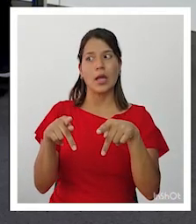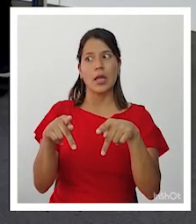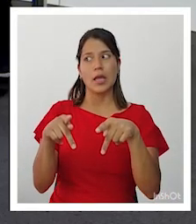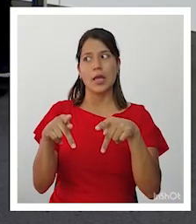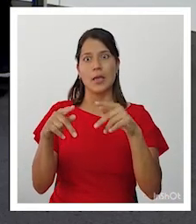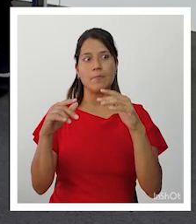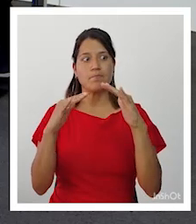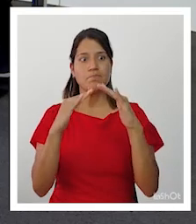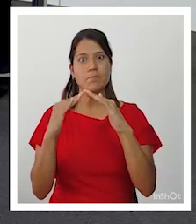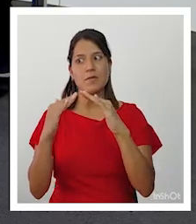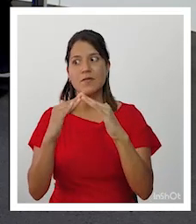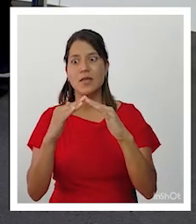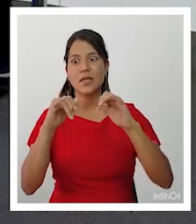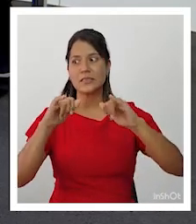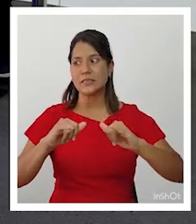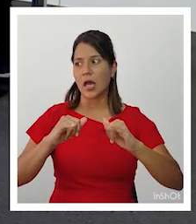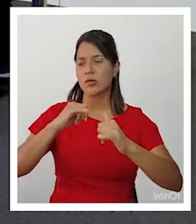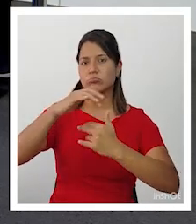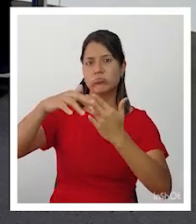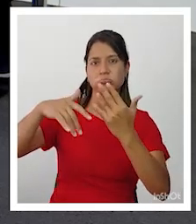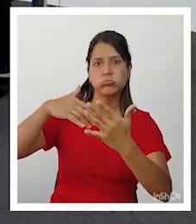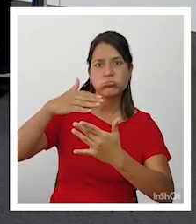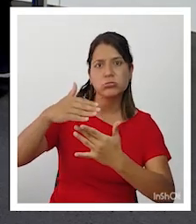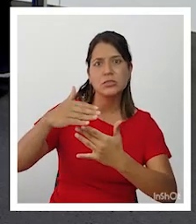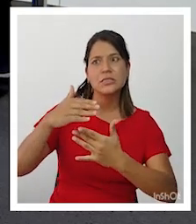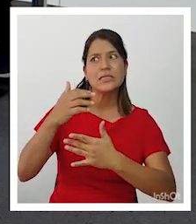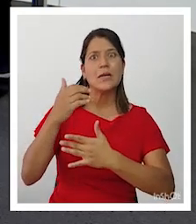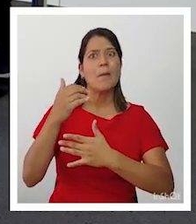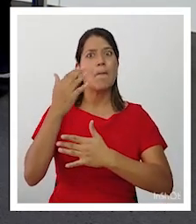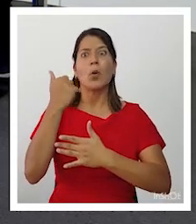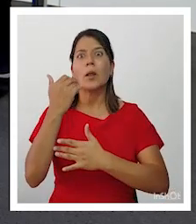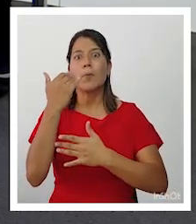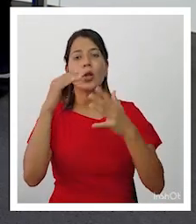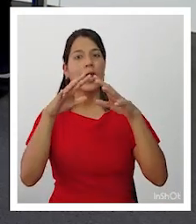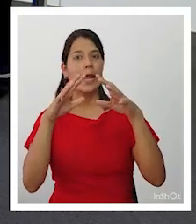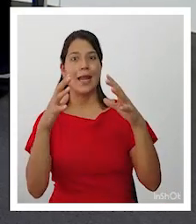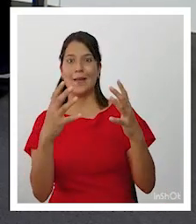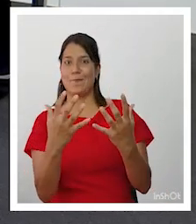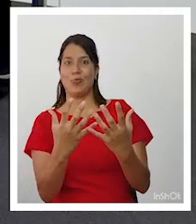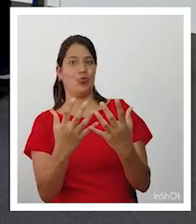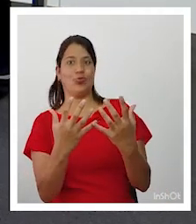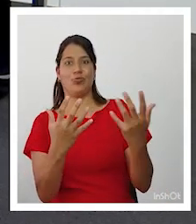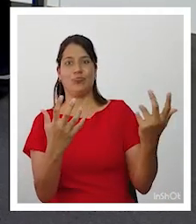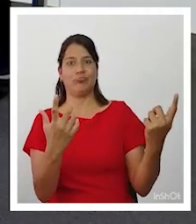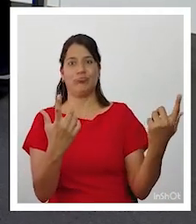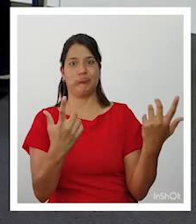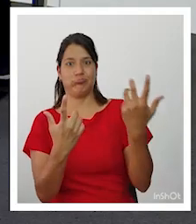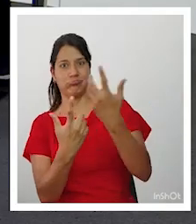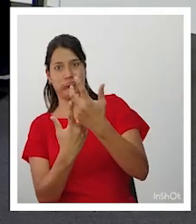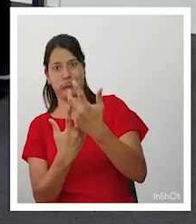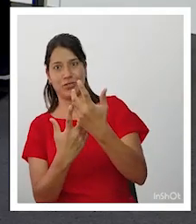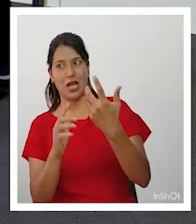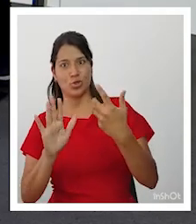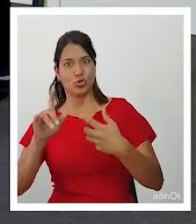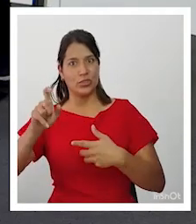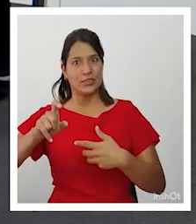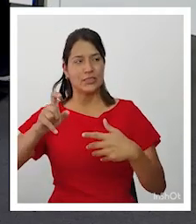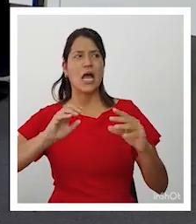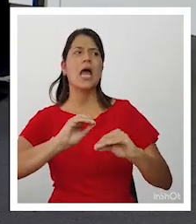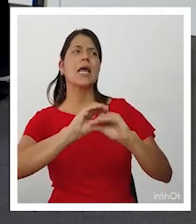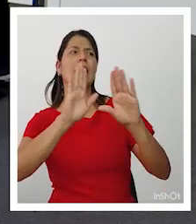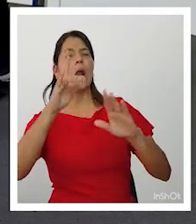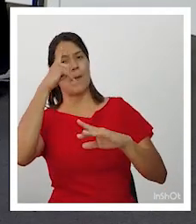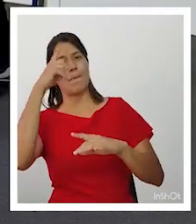espacio en donde el mundo no está adaptado para sus necesidades. Claro, para nosotros es fundamental el